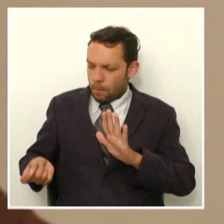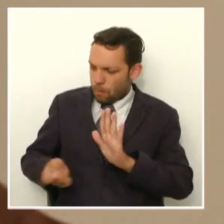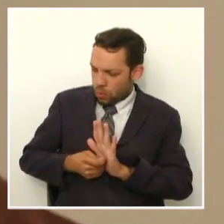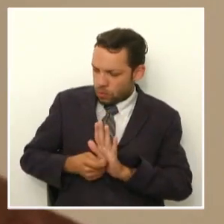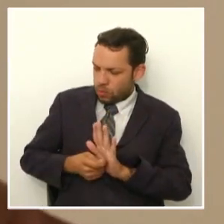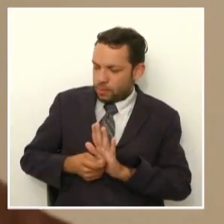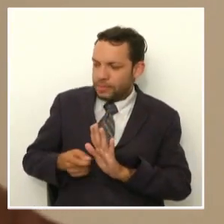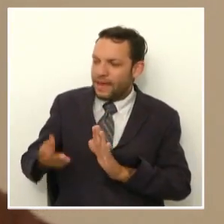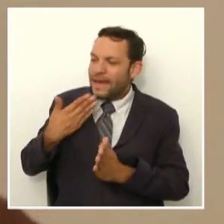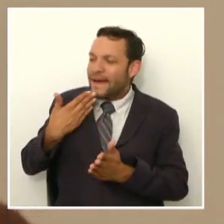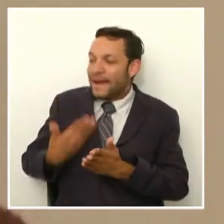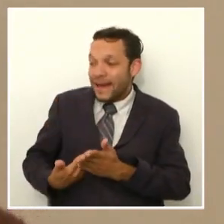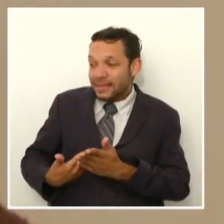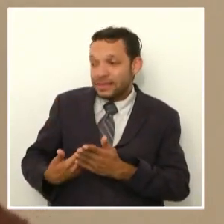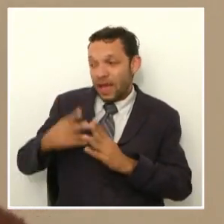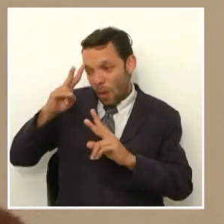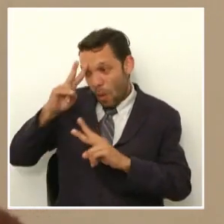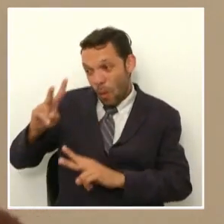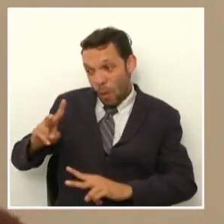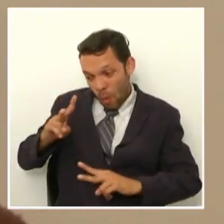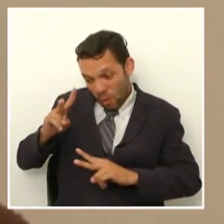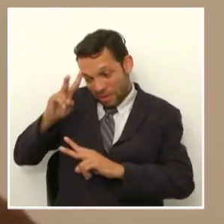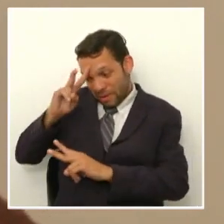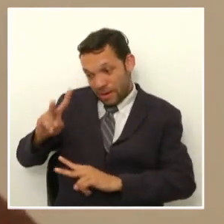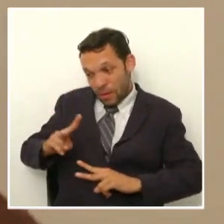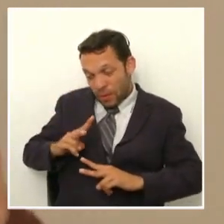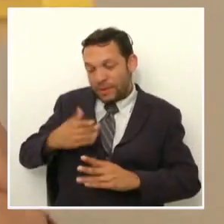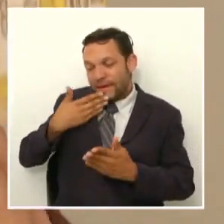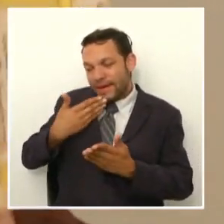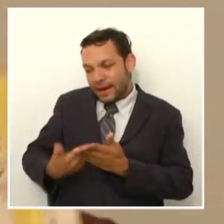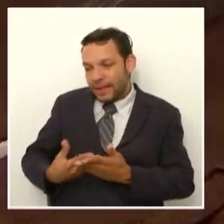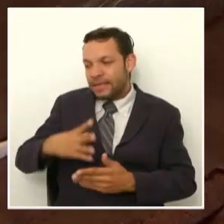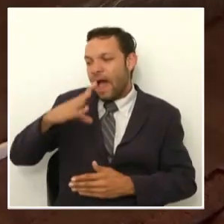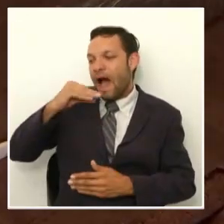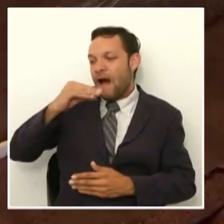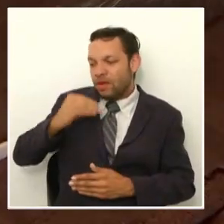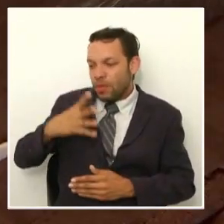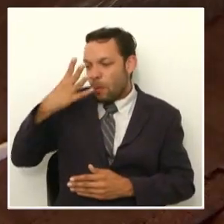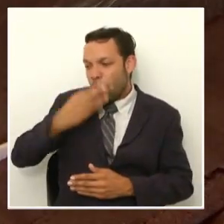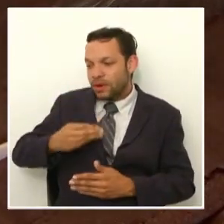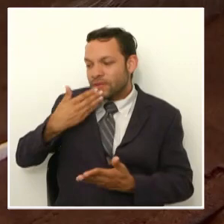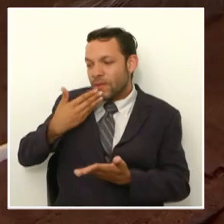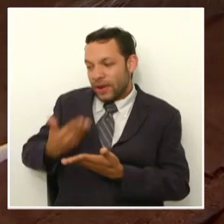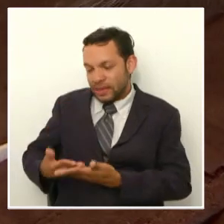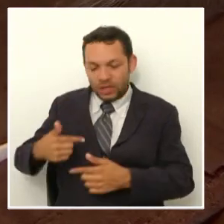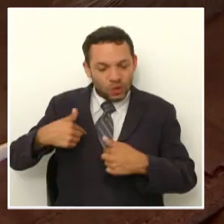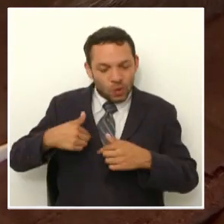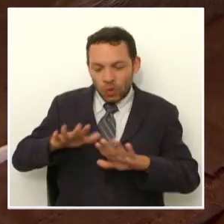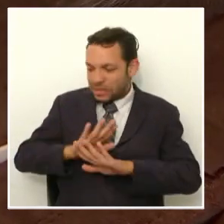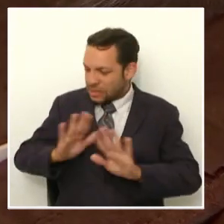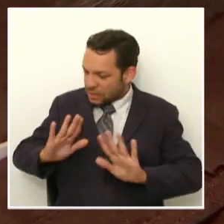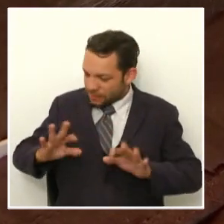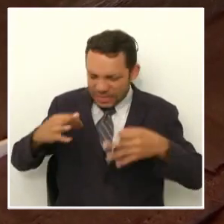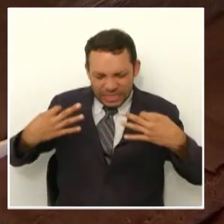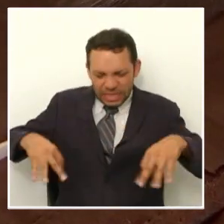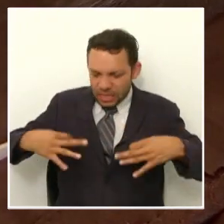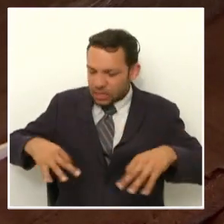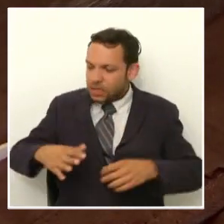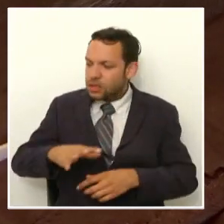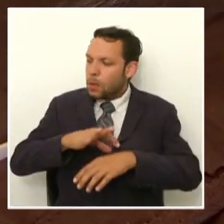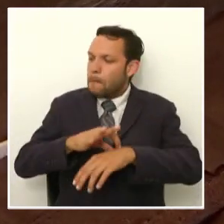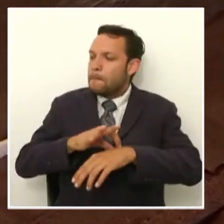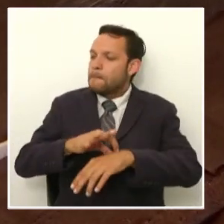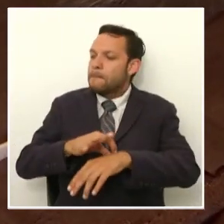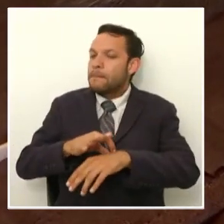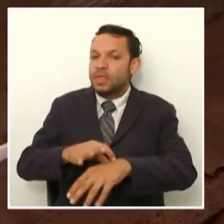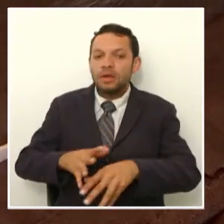por tantos elogios y tantas palabras que usted ha dicho sobre mi persona. Yo simplemente he sido un médico que me gusta la anestesia.